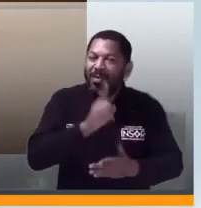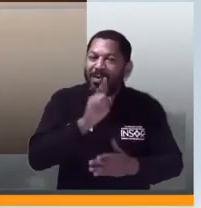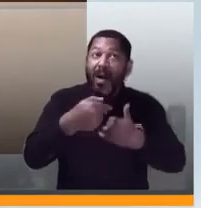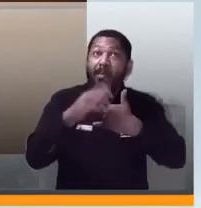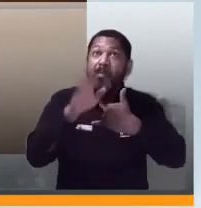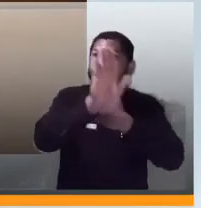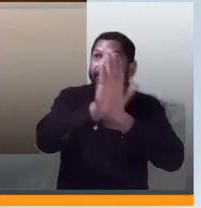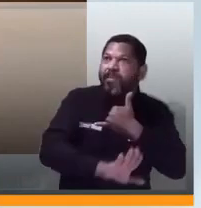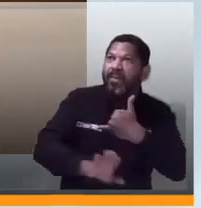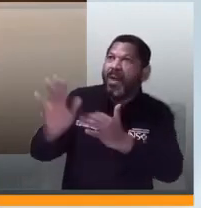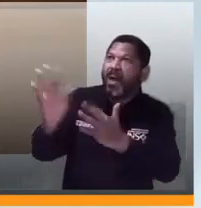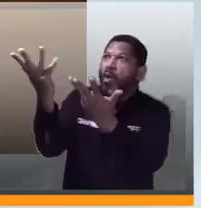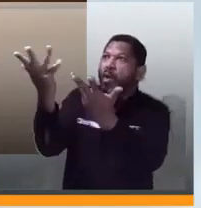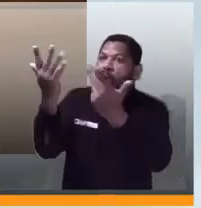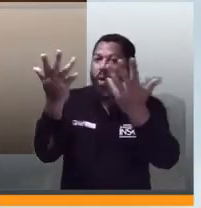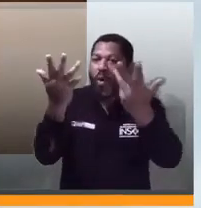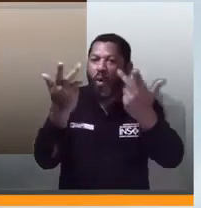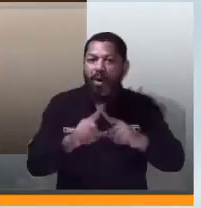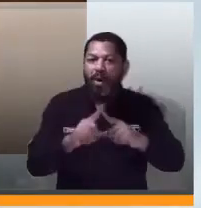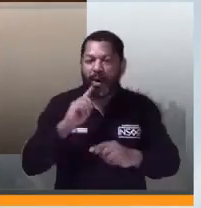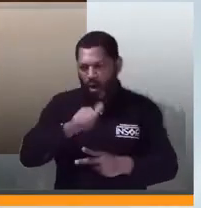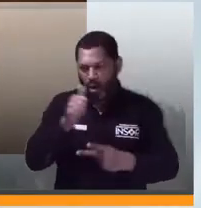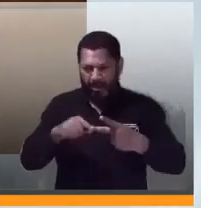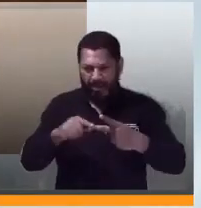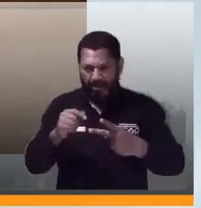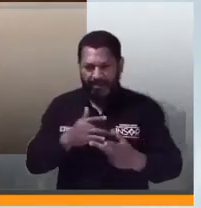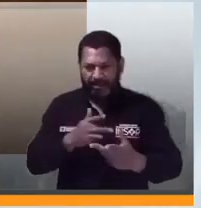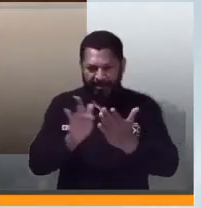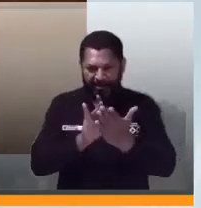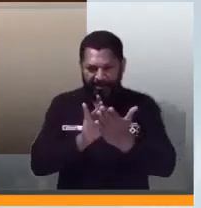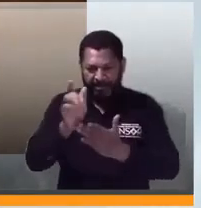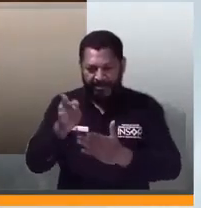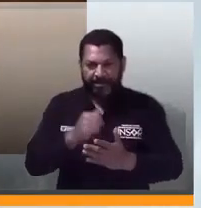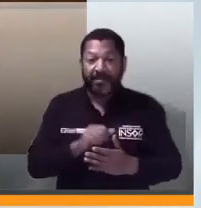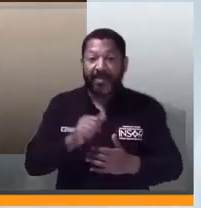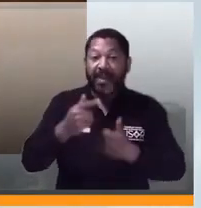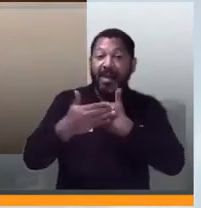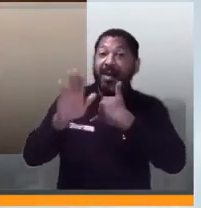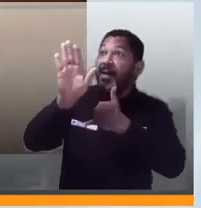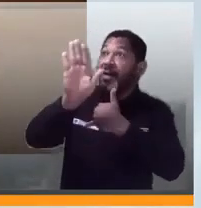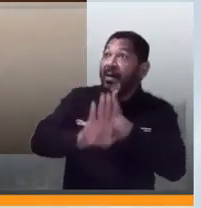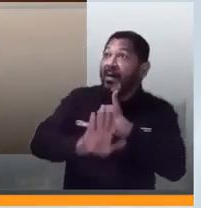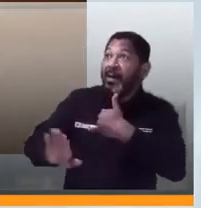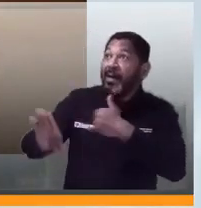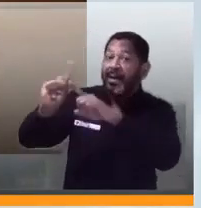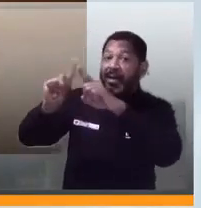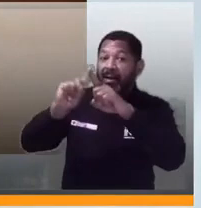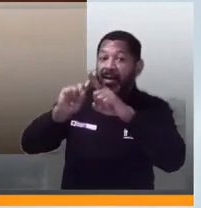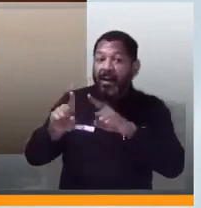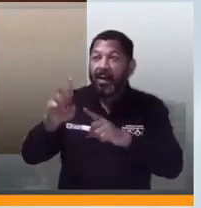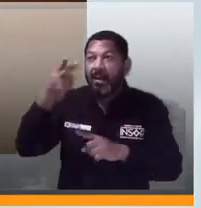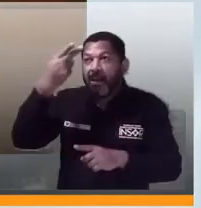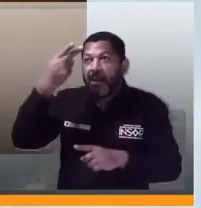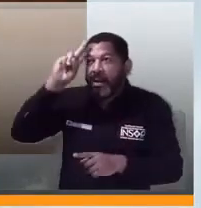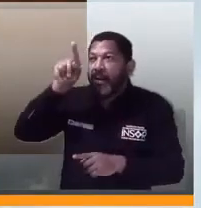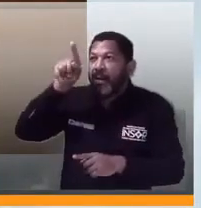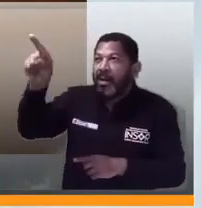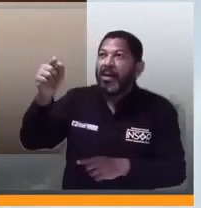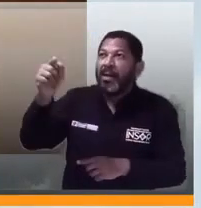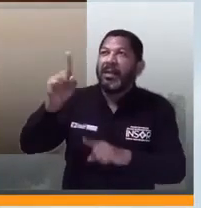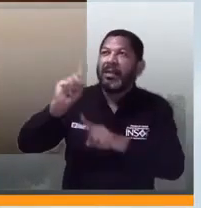amplia de diferentes regiones. Elena, gracias, la siguiente. De diferentes regiones del país, de